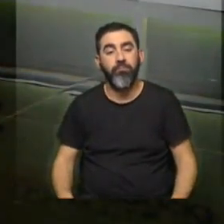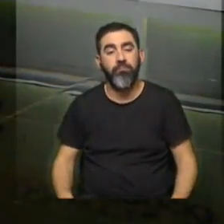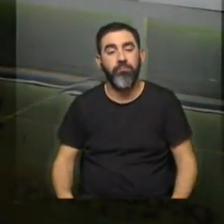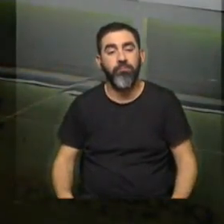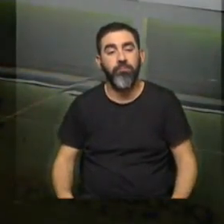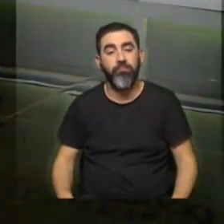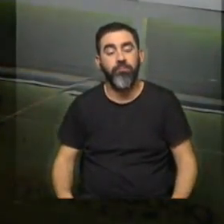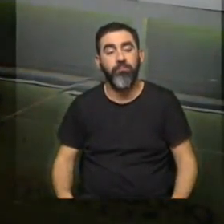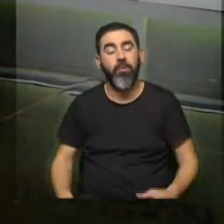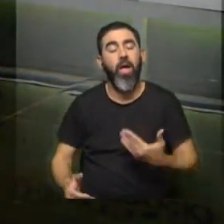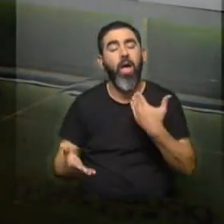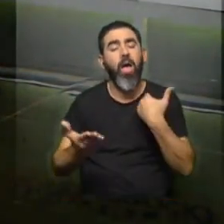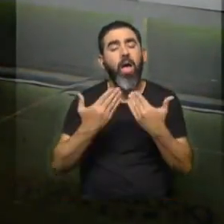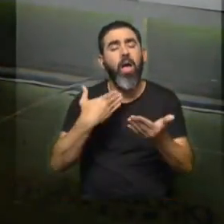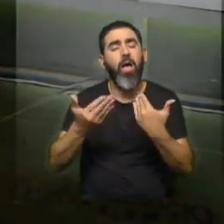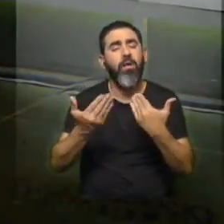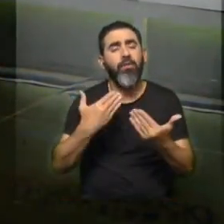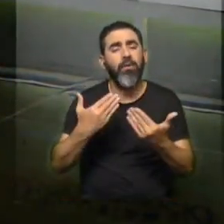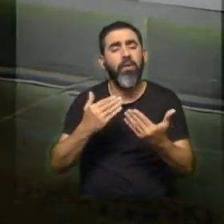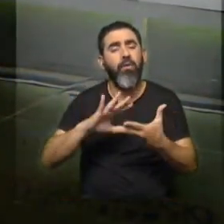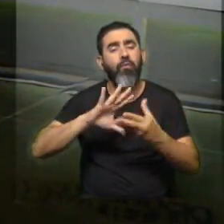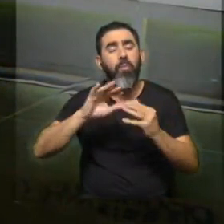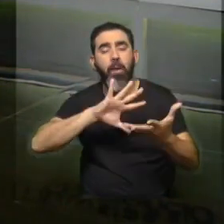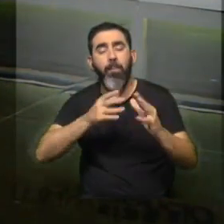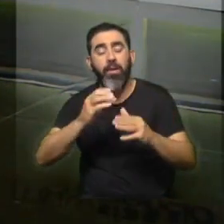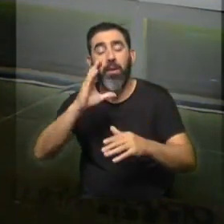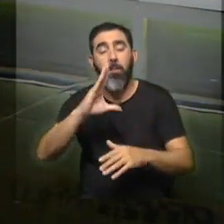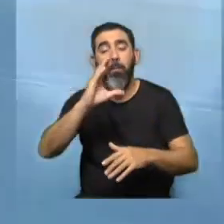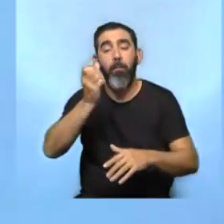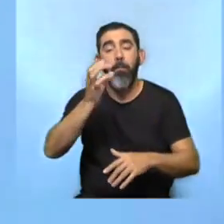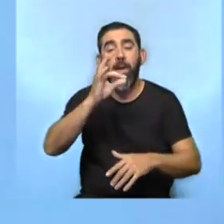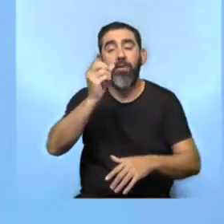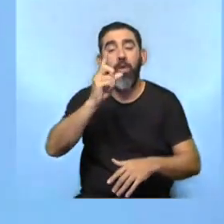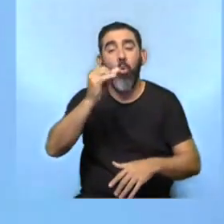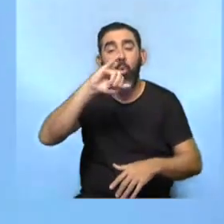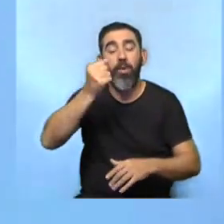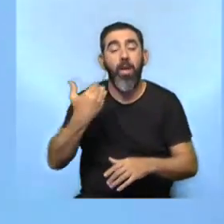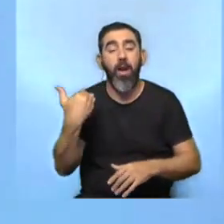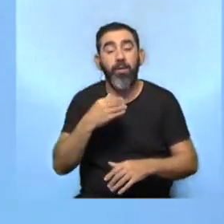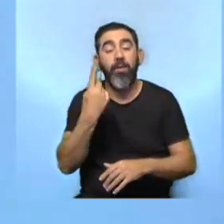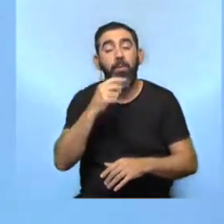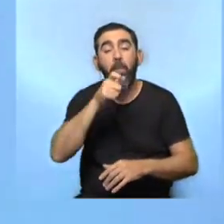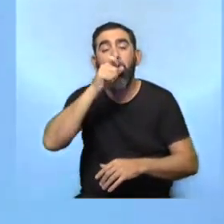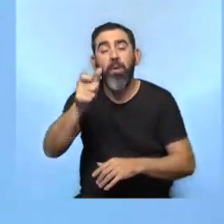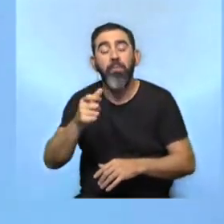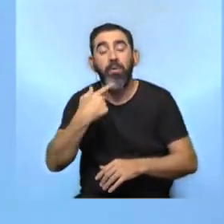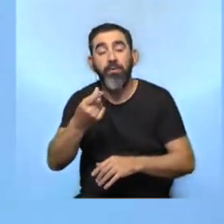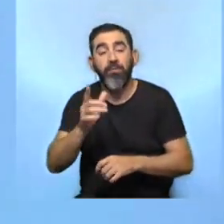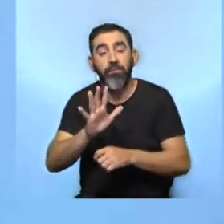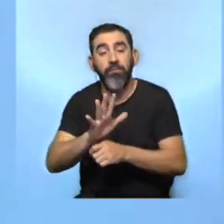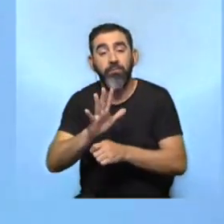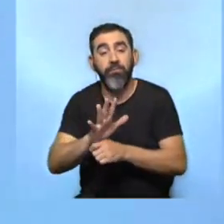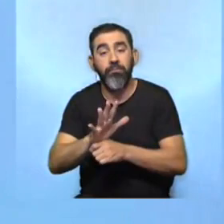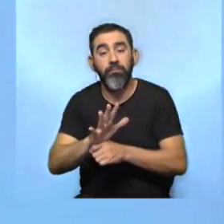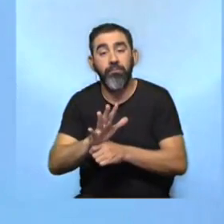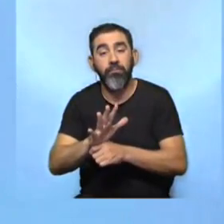Hablabas hace un rato de estructuras similares en la Patagonia, sí, pero el origen propio de la palabra habla de que esto tiene